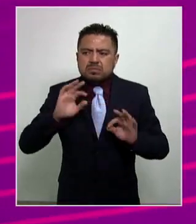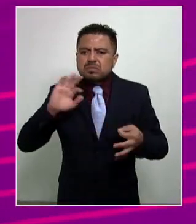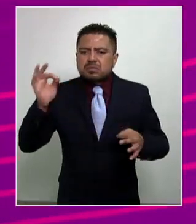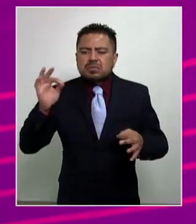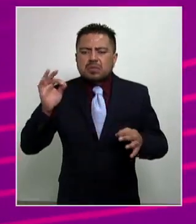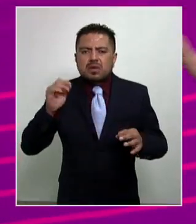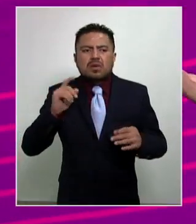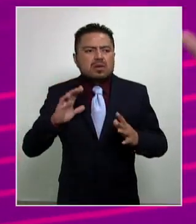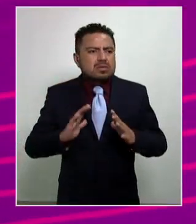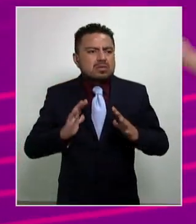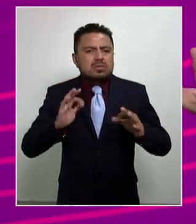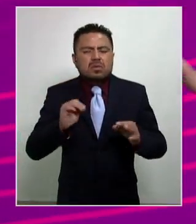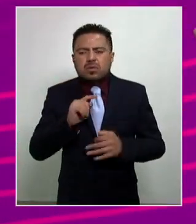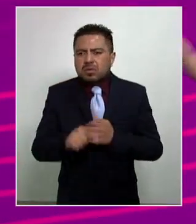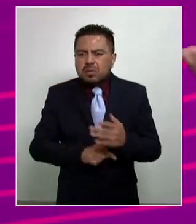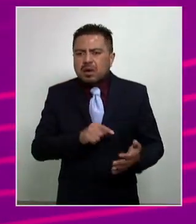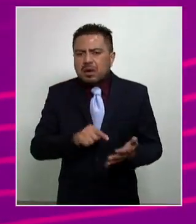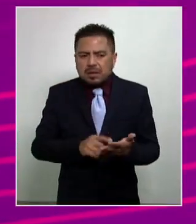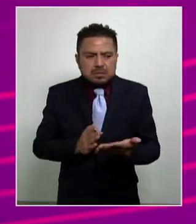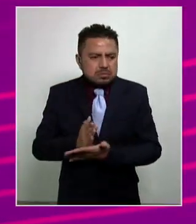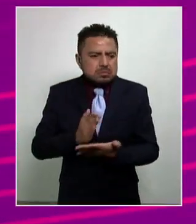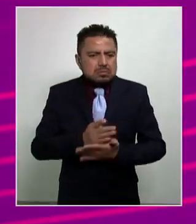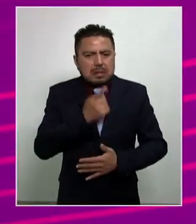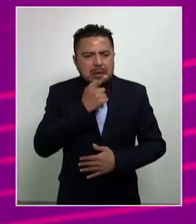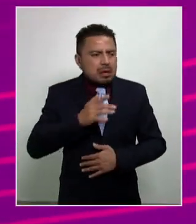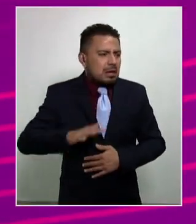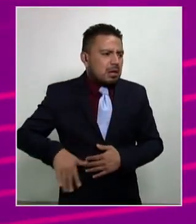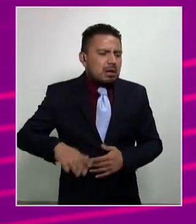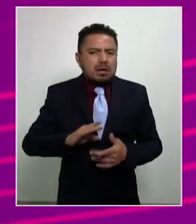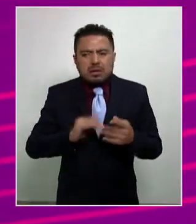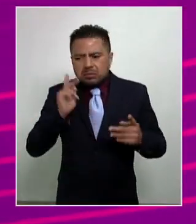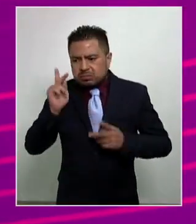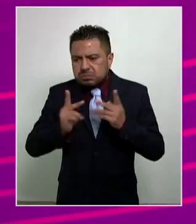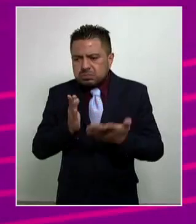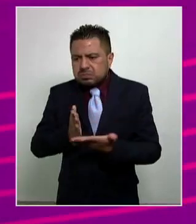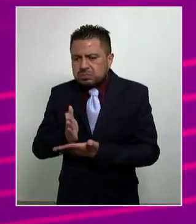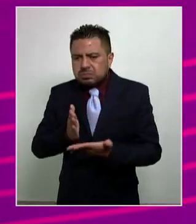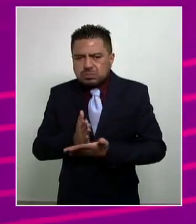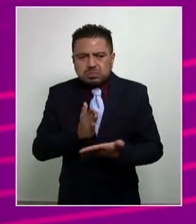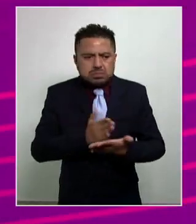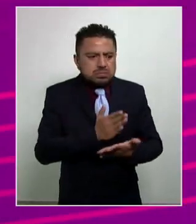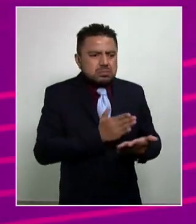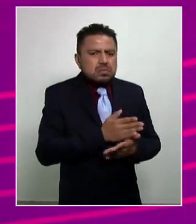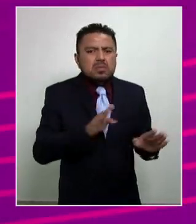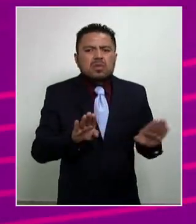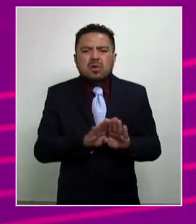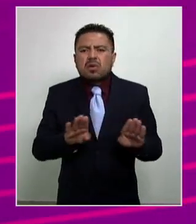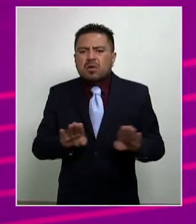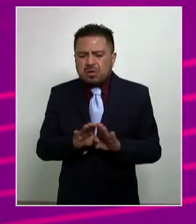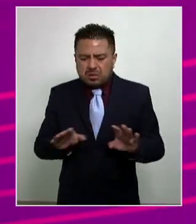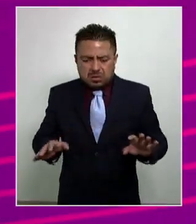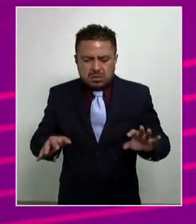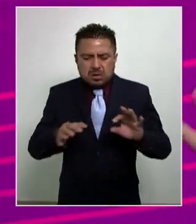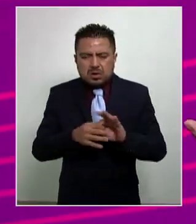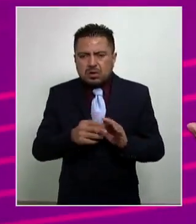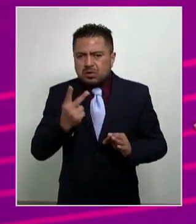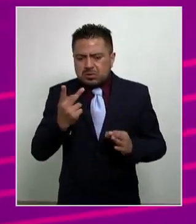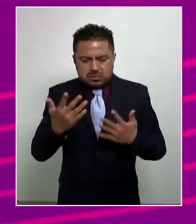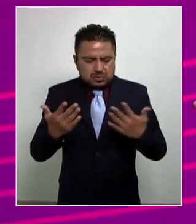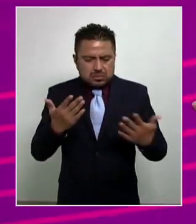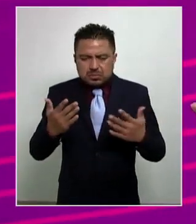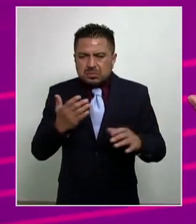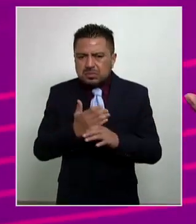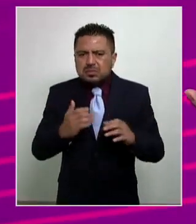de dónde fue estos lugares emblemáticos que menciona, que él visitó, etcétera. ¿Cómo conciliamos estas dos realidades? Porque es